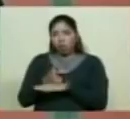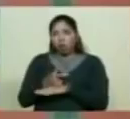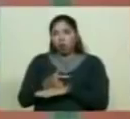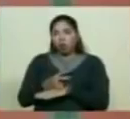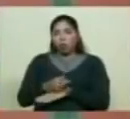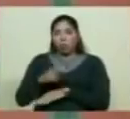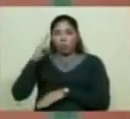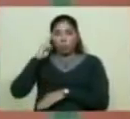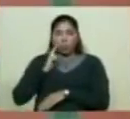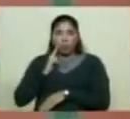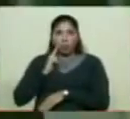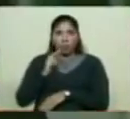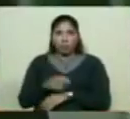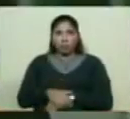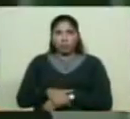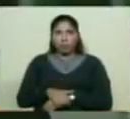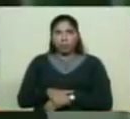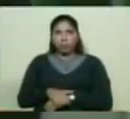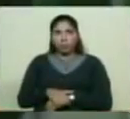pietri